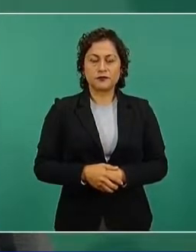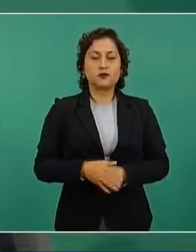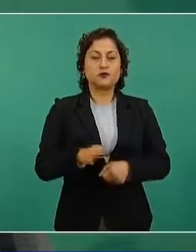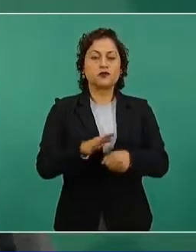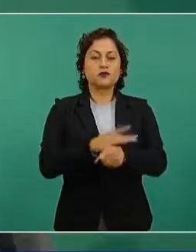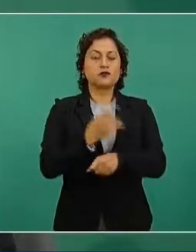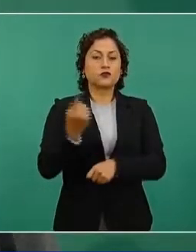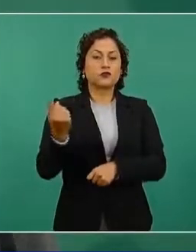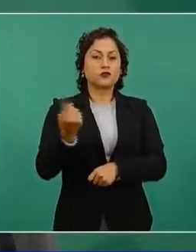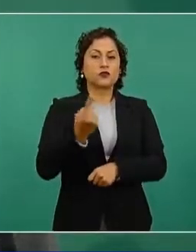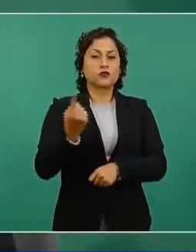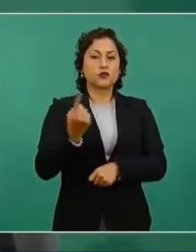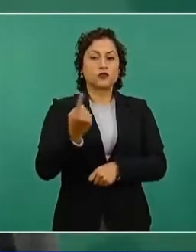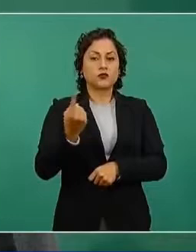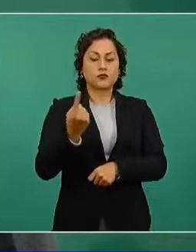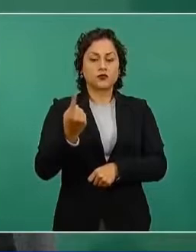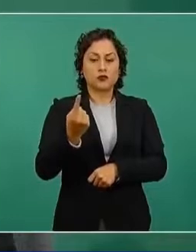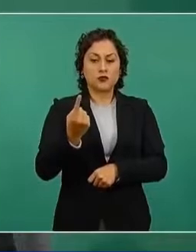que